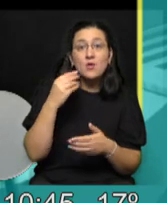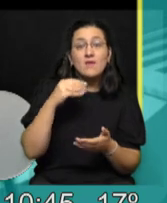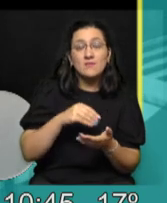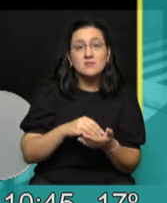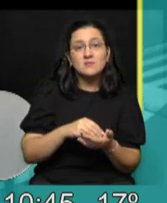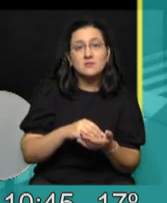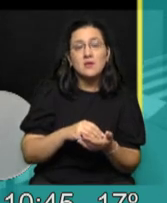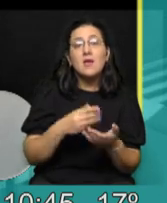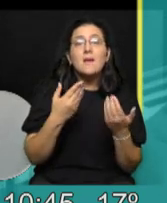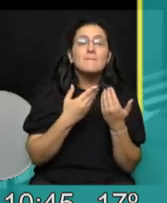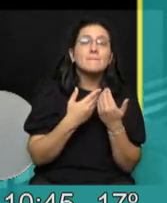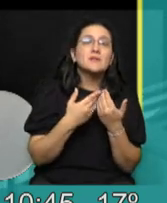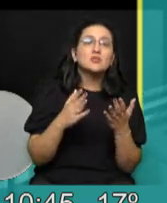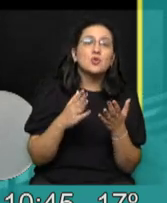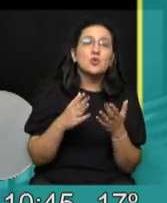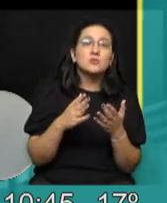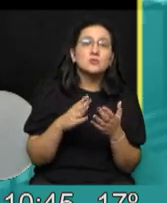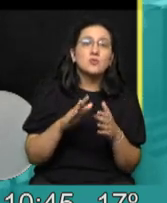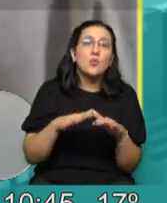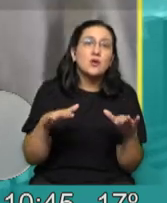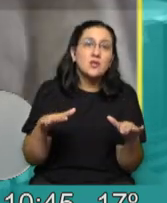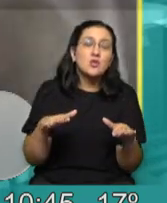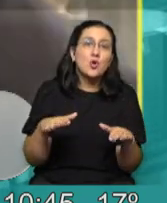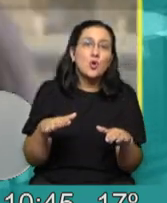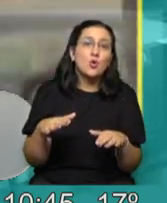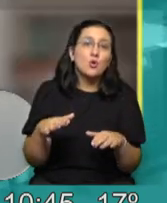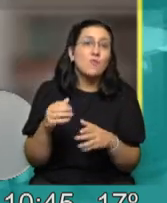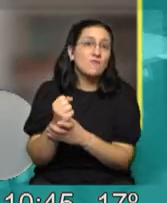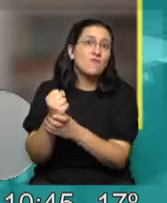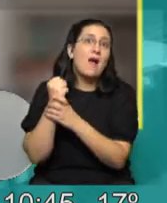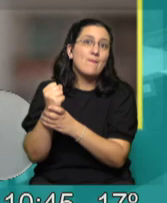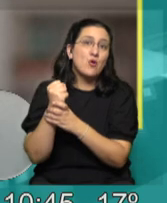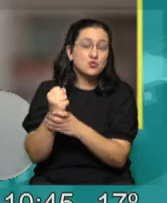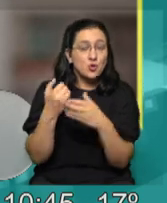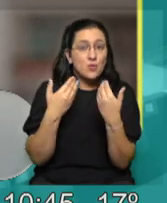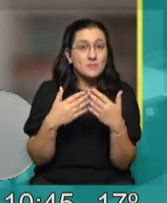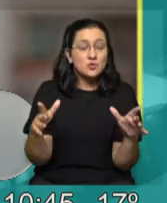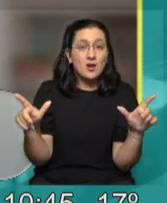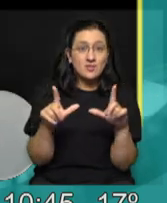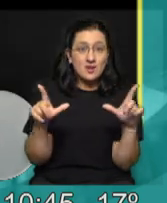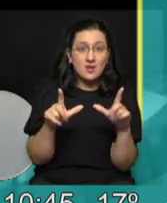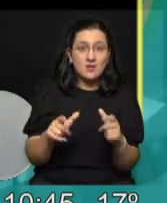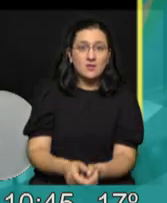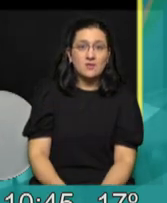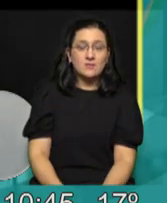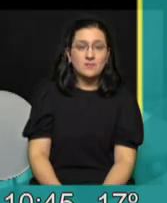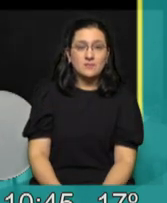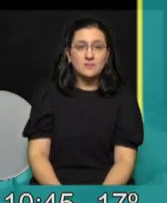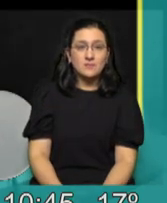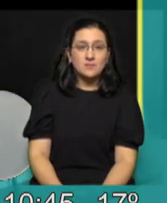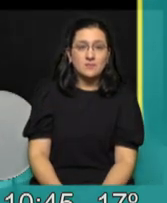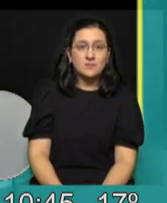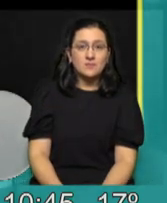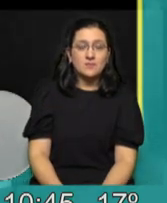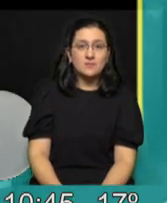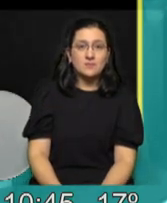estrella. Primero comenzó siendo un niño prodigio, porque era un niño cuando empezó en la televisión. Se estropea la vida. Era un chico. Como